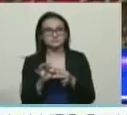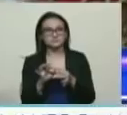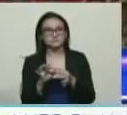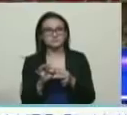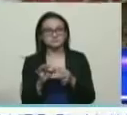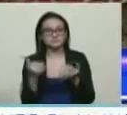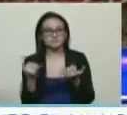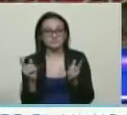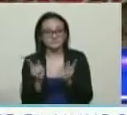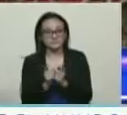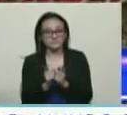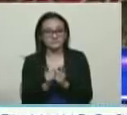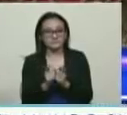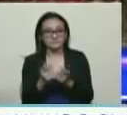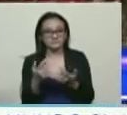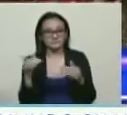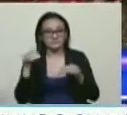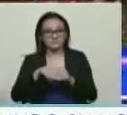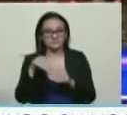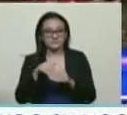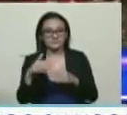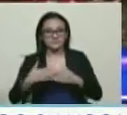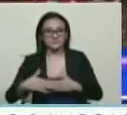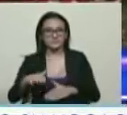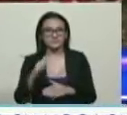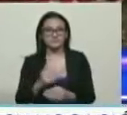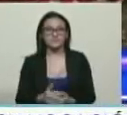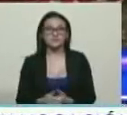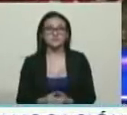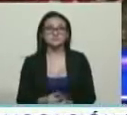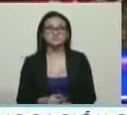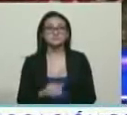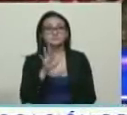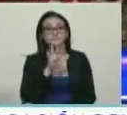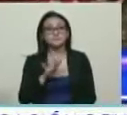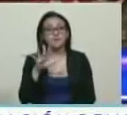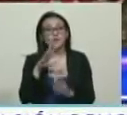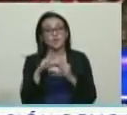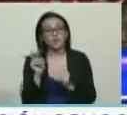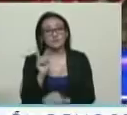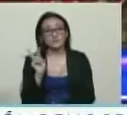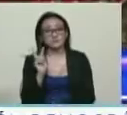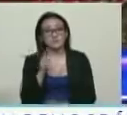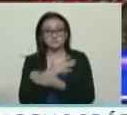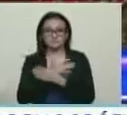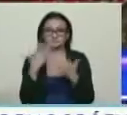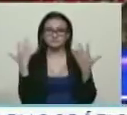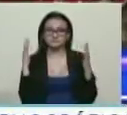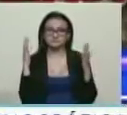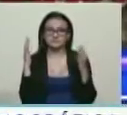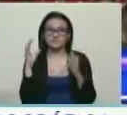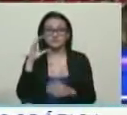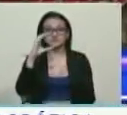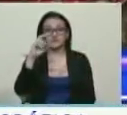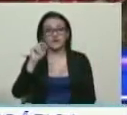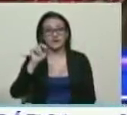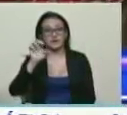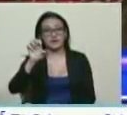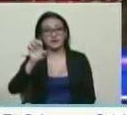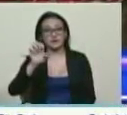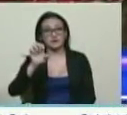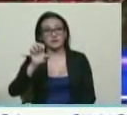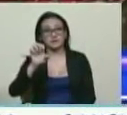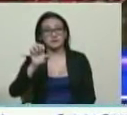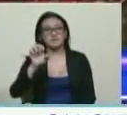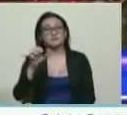aterrizado, elecciones populares en todo el país. Felicitamos al Consejo Nacional Electoral, a